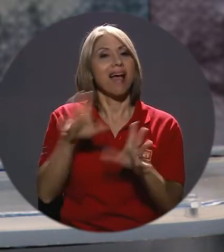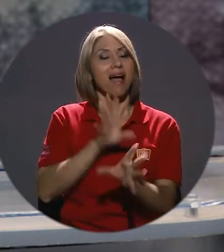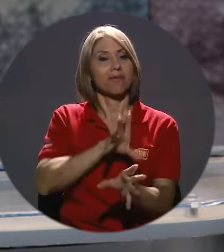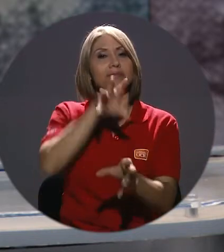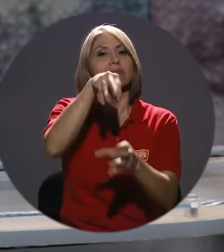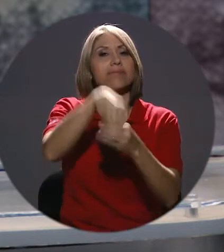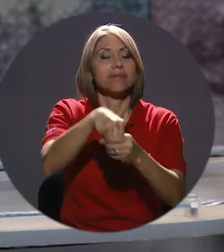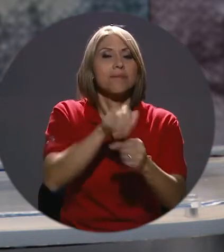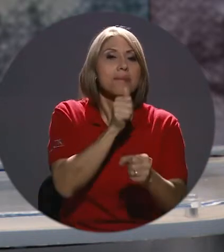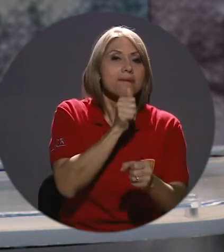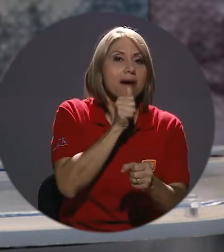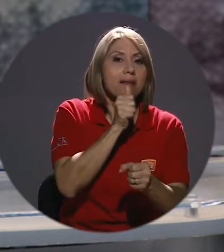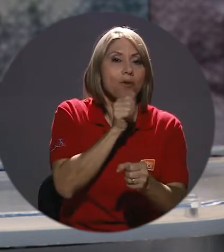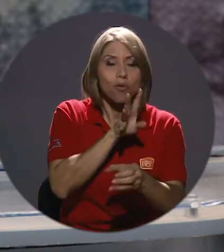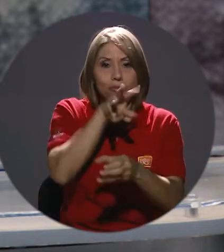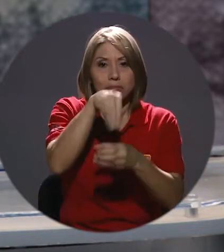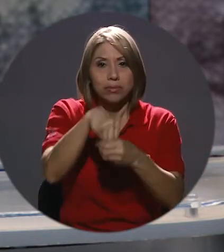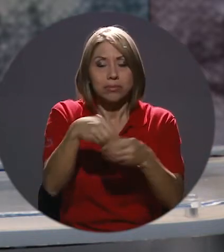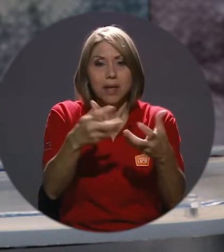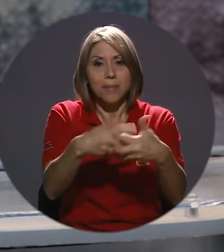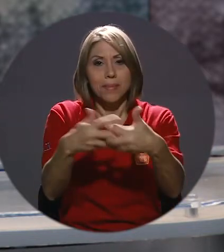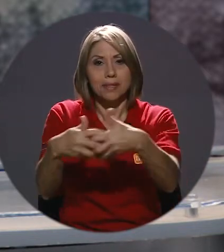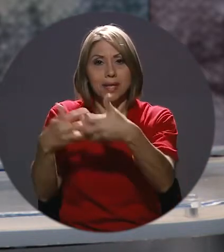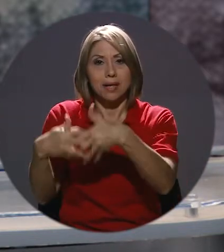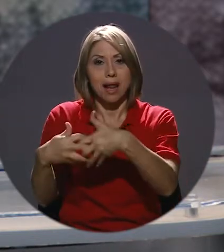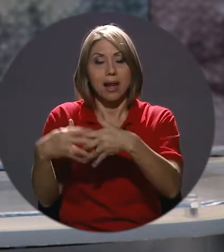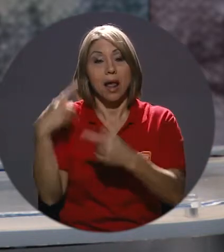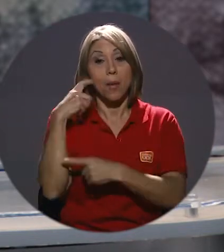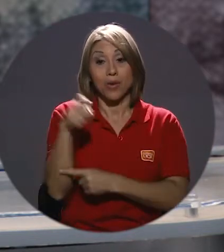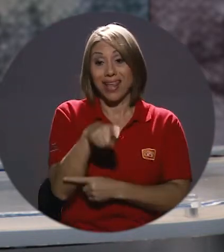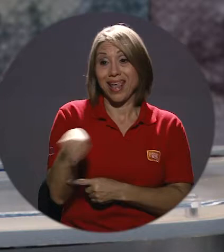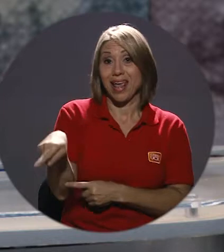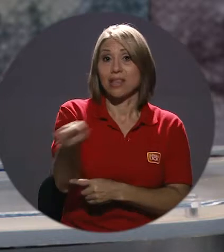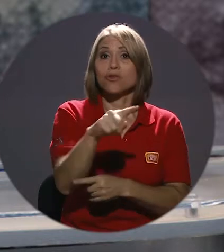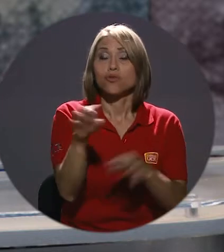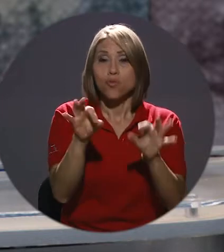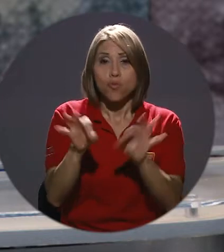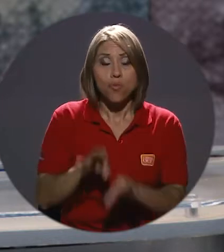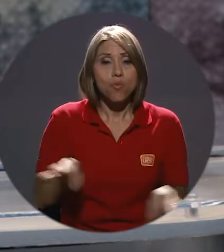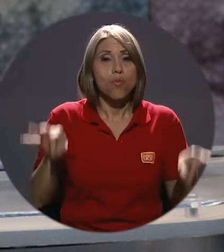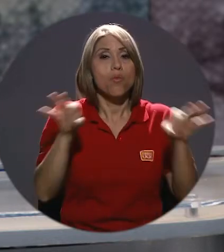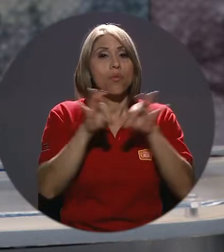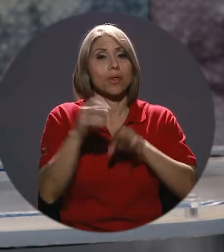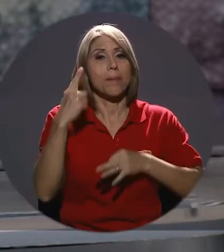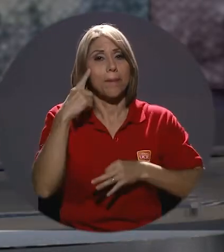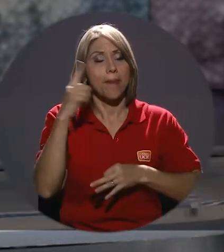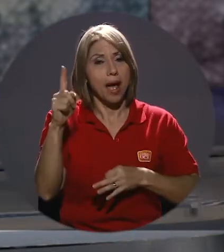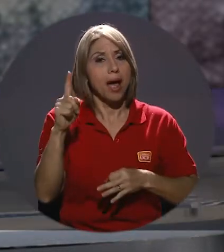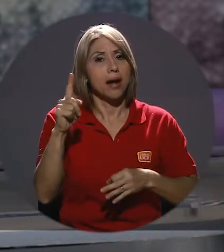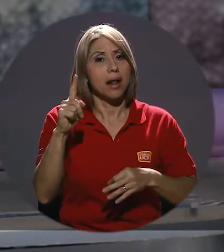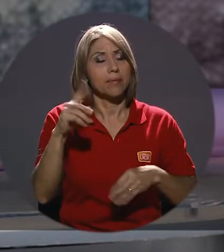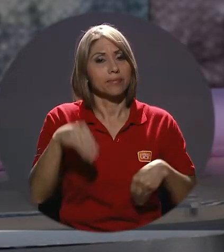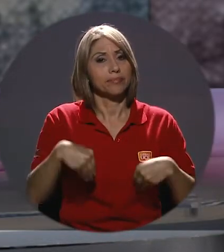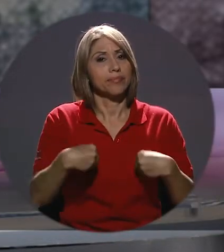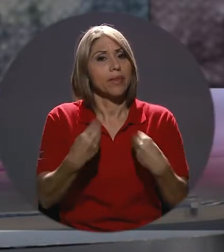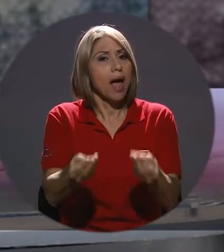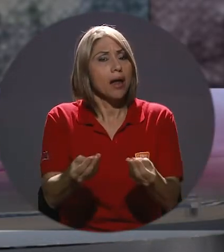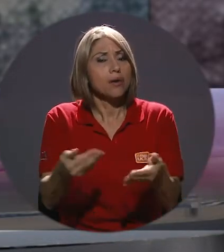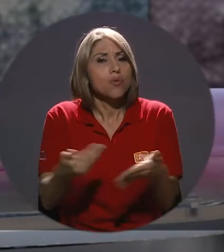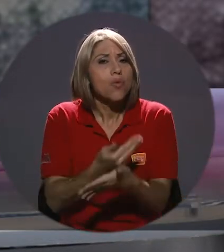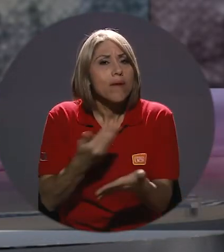sector privado, al sector empresarial, porque evidentemente es un actor clave también para generar